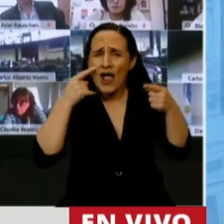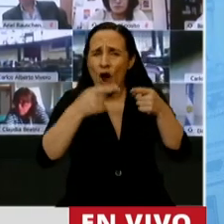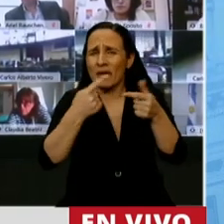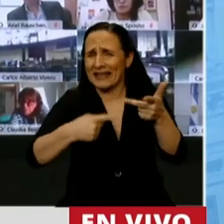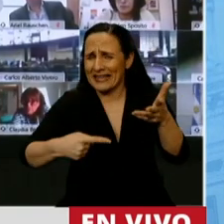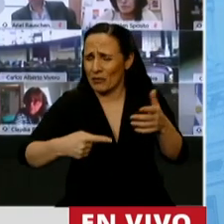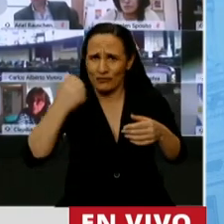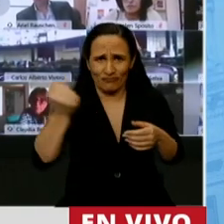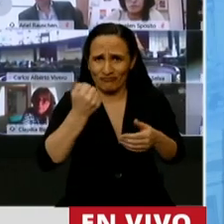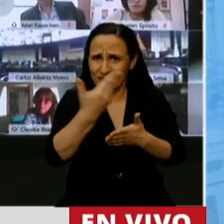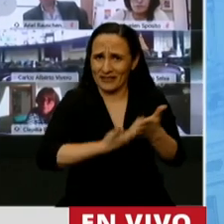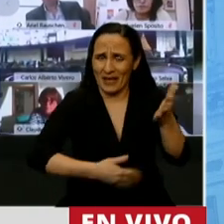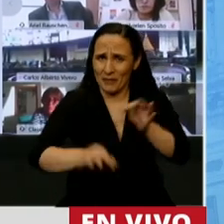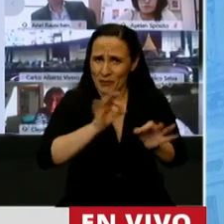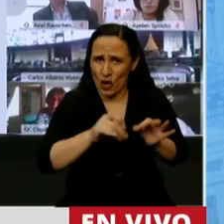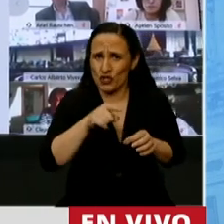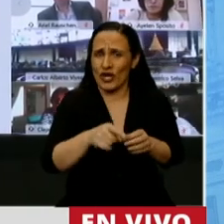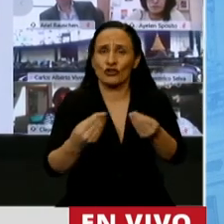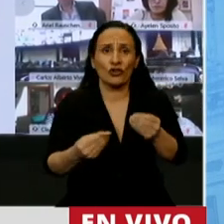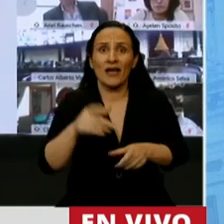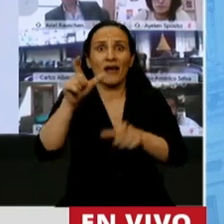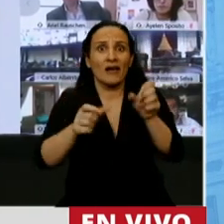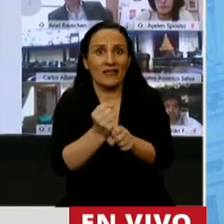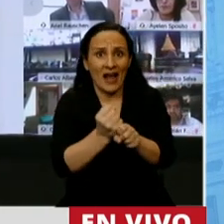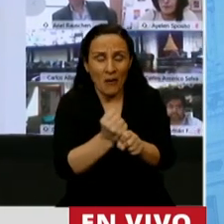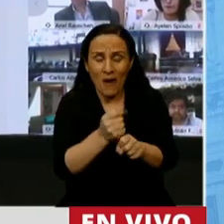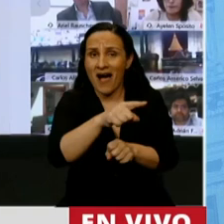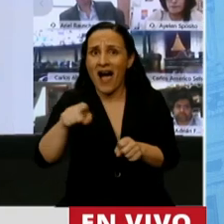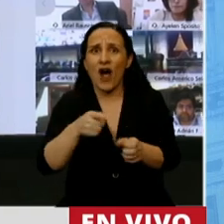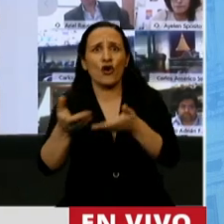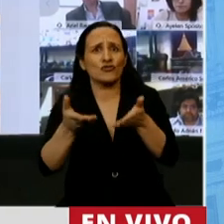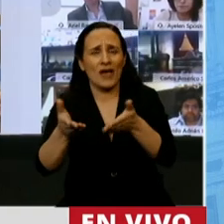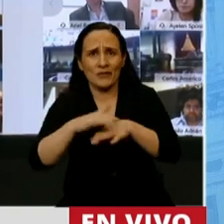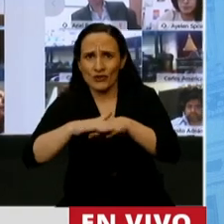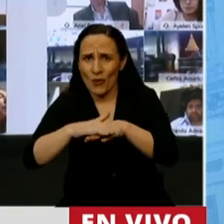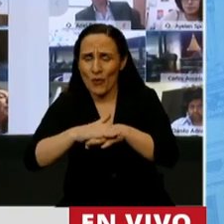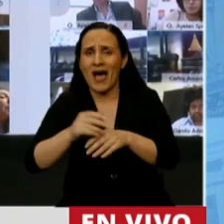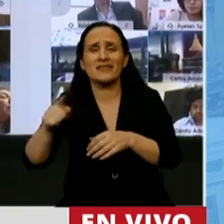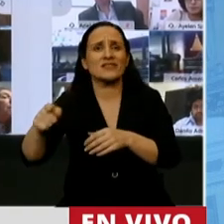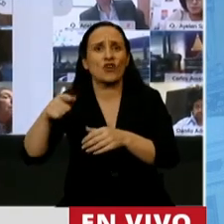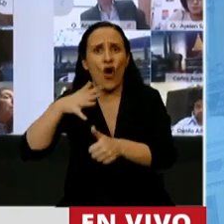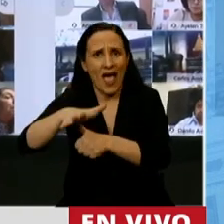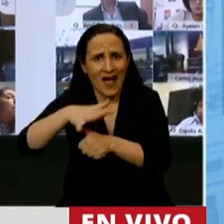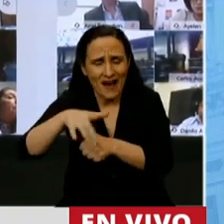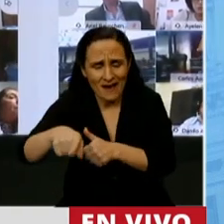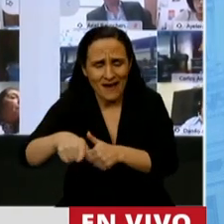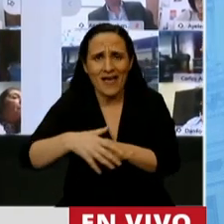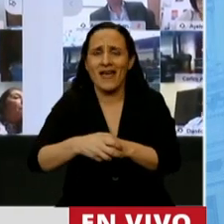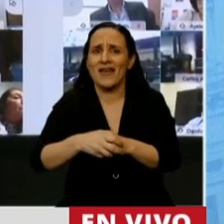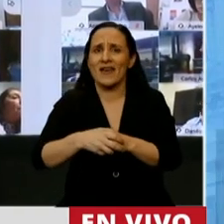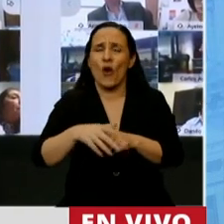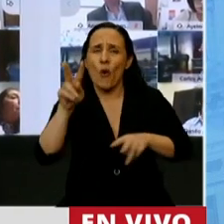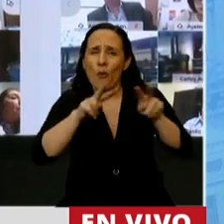fundamentales de este proyecto, como es la inclusión a través del trabajo, el acceso a servicios básicos y la perspectiva de género, o la estabilidad,